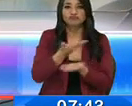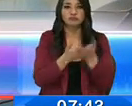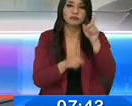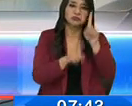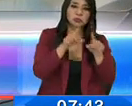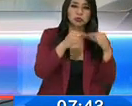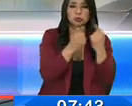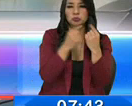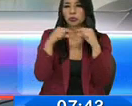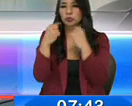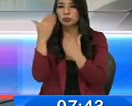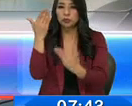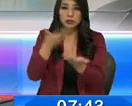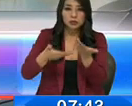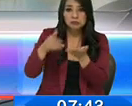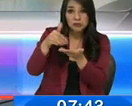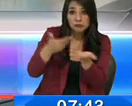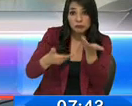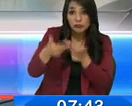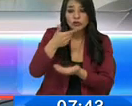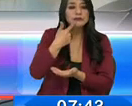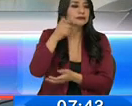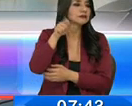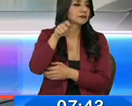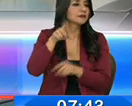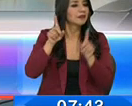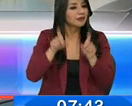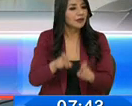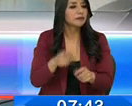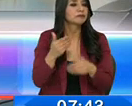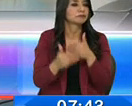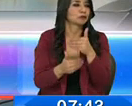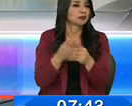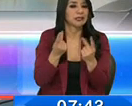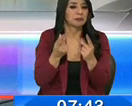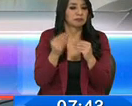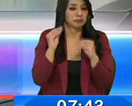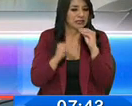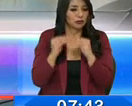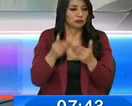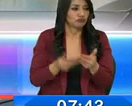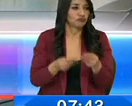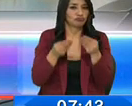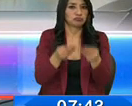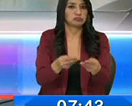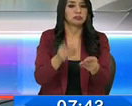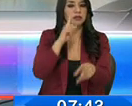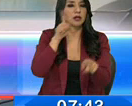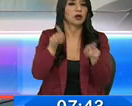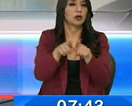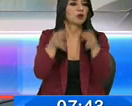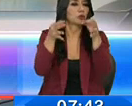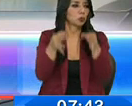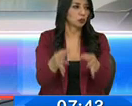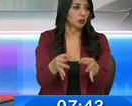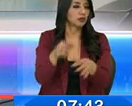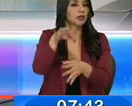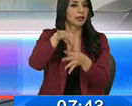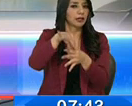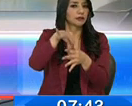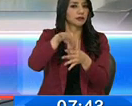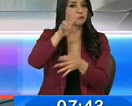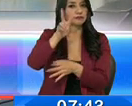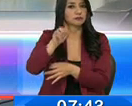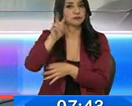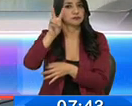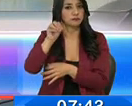los miembros de las distintas bancadas que tenemos que procesar rápidamente, justamente para llegar con estas variantes para las elecciones nuevas. ¿Será